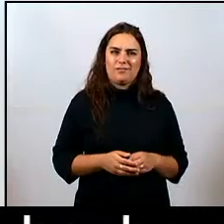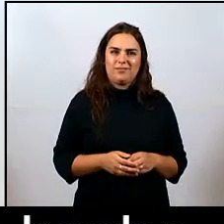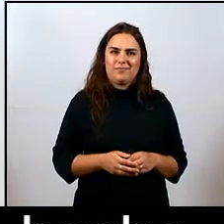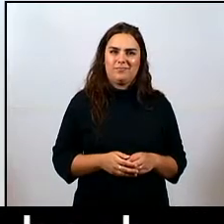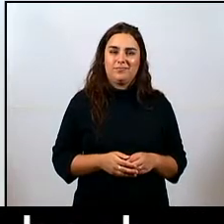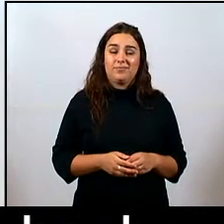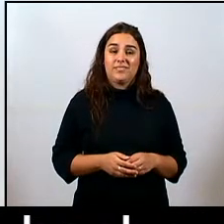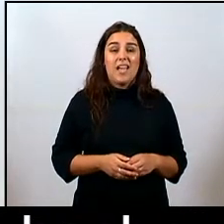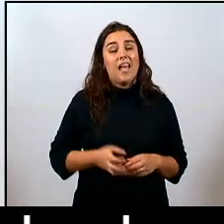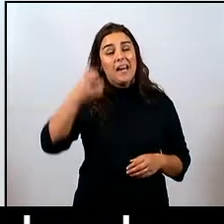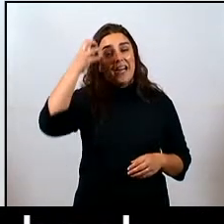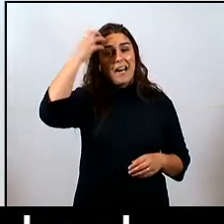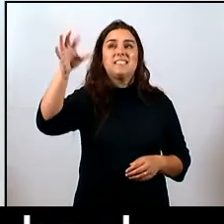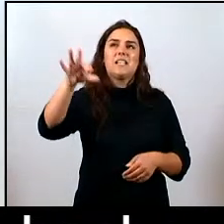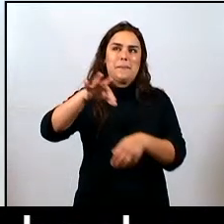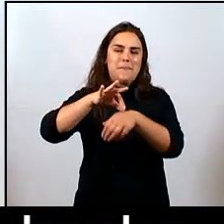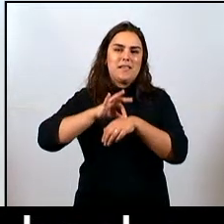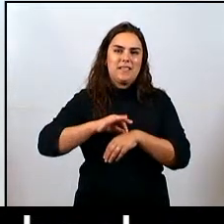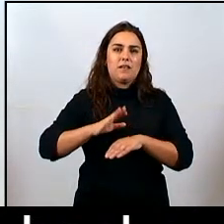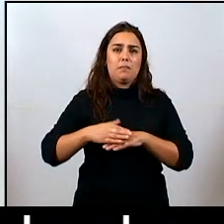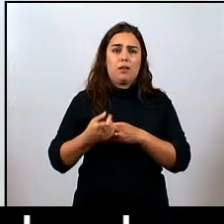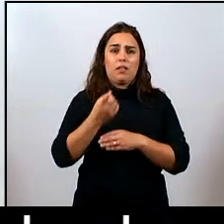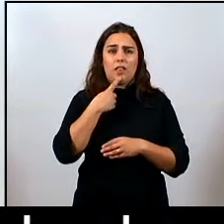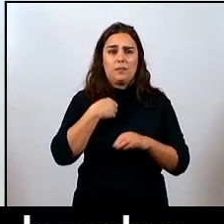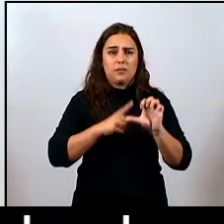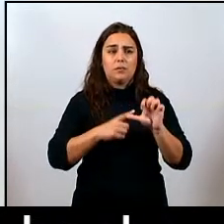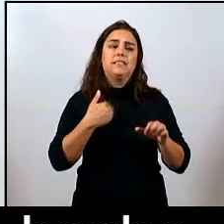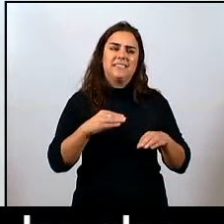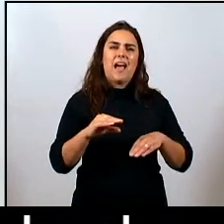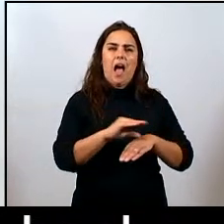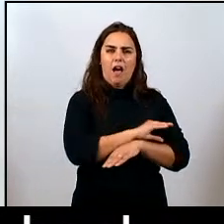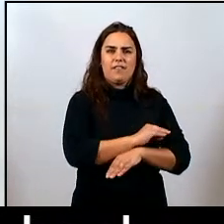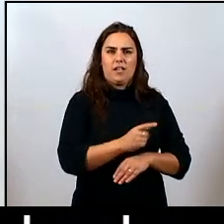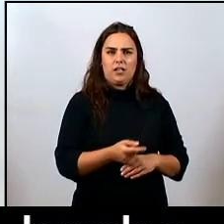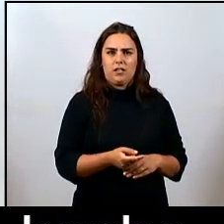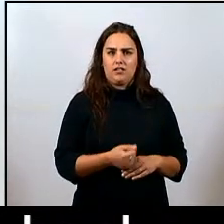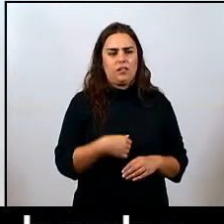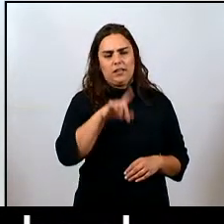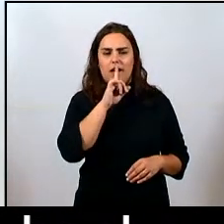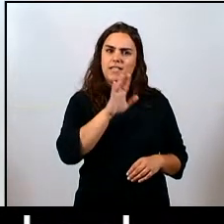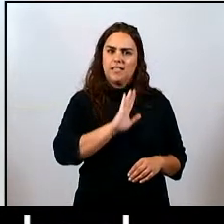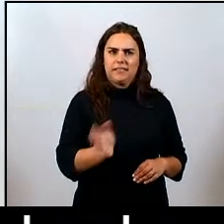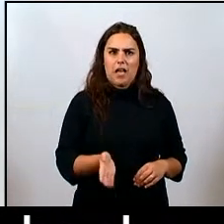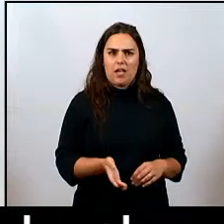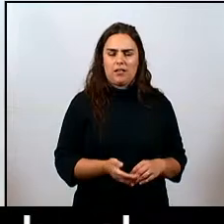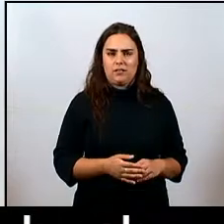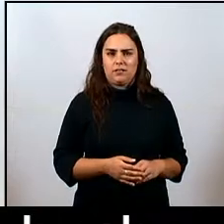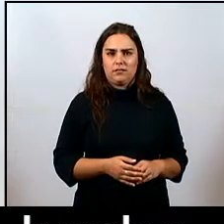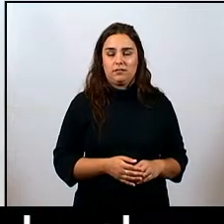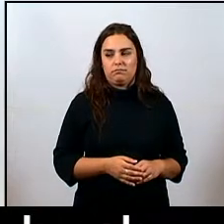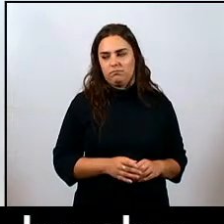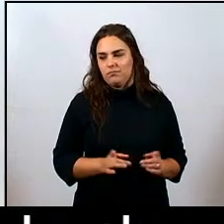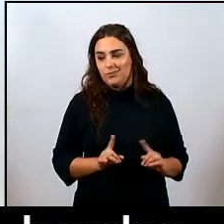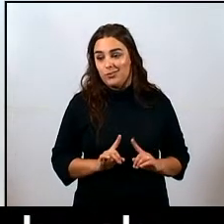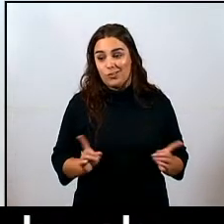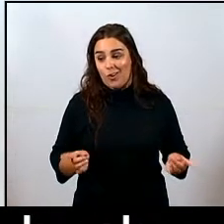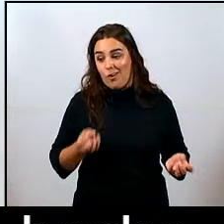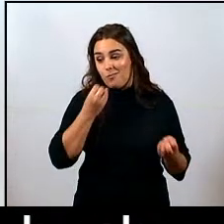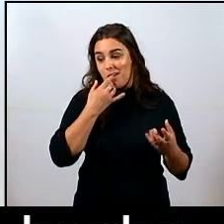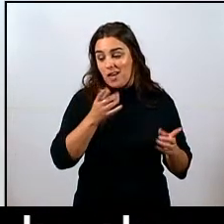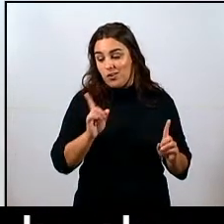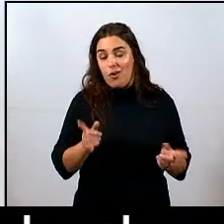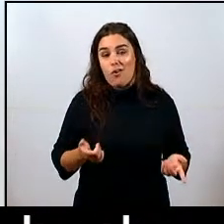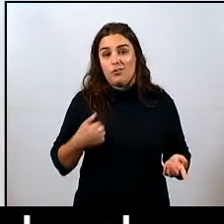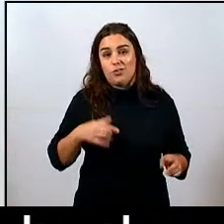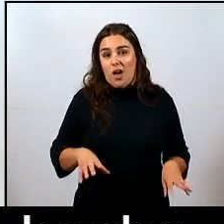a Su Majestad el Rey para decirnos a los extremeños que ya teníamos AVE y que a callar a nuestra casa. No es de recibo, no vamos a